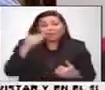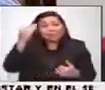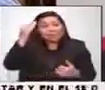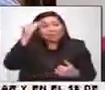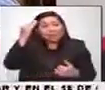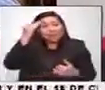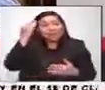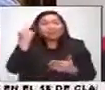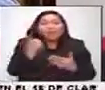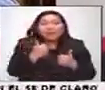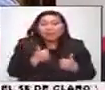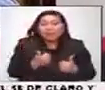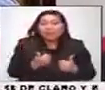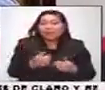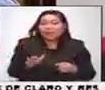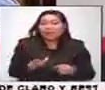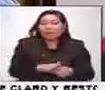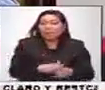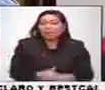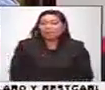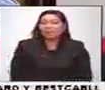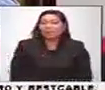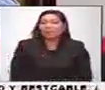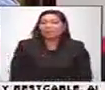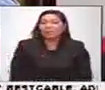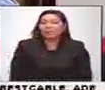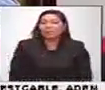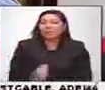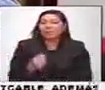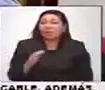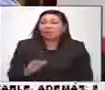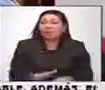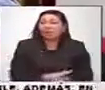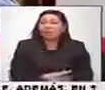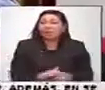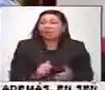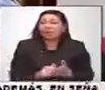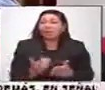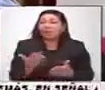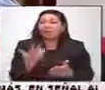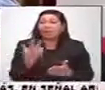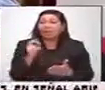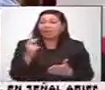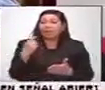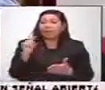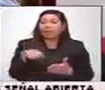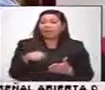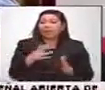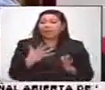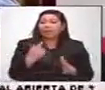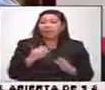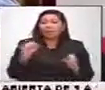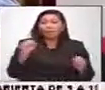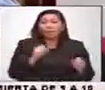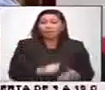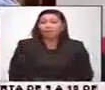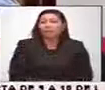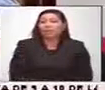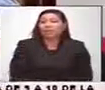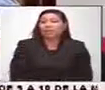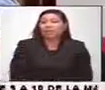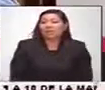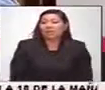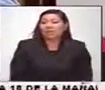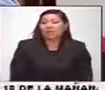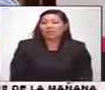lo que es viable y lo que es absurdo y si es absurdo pedirles 30% y 10% de folklor así